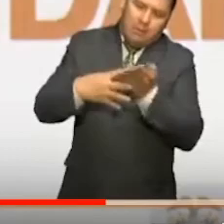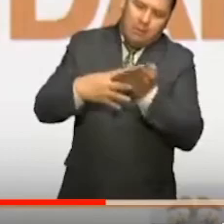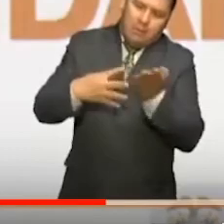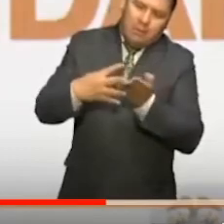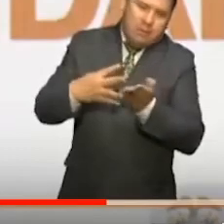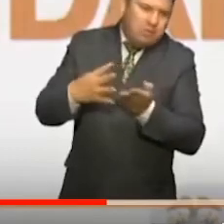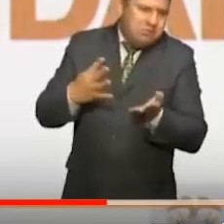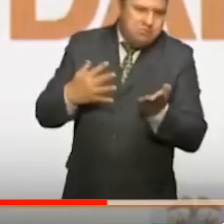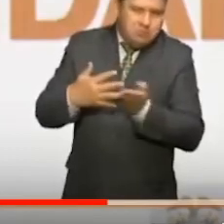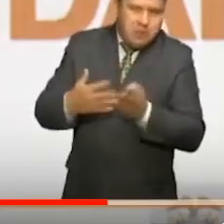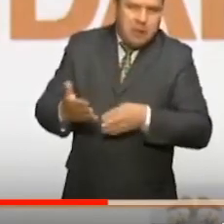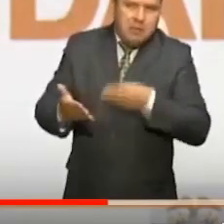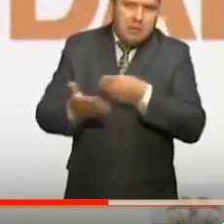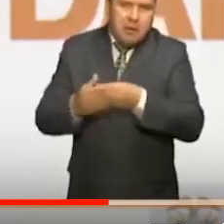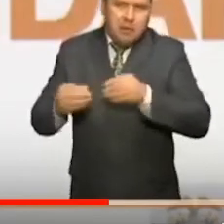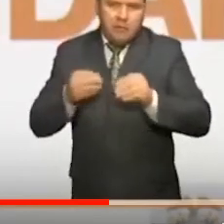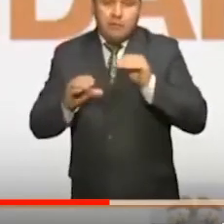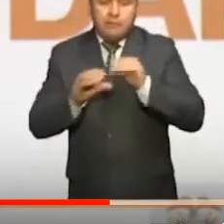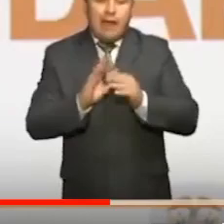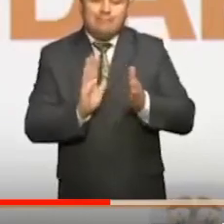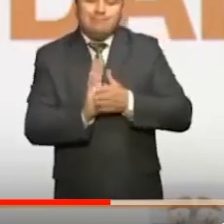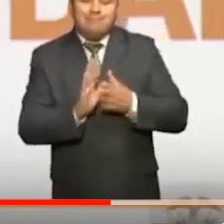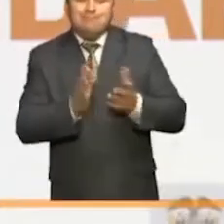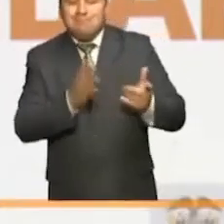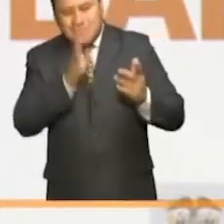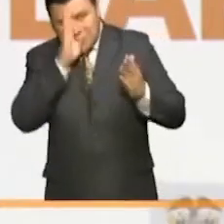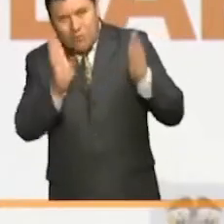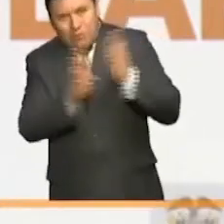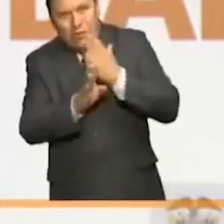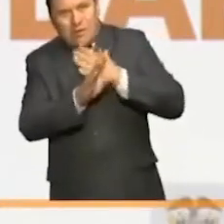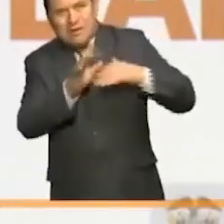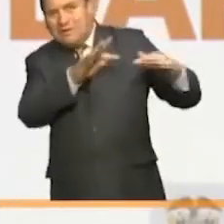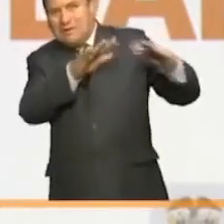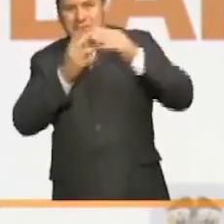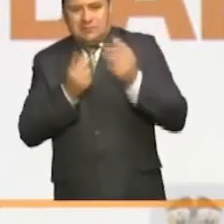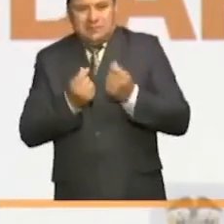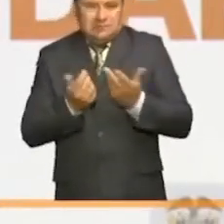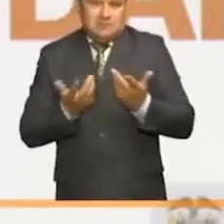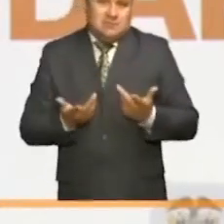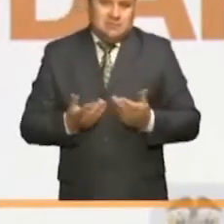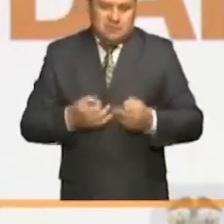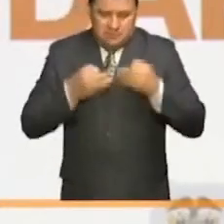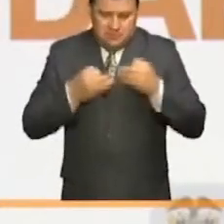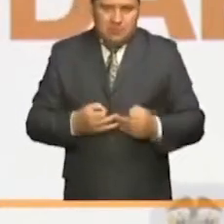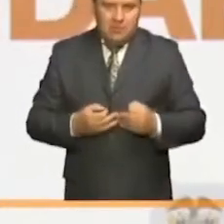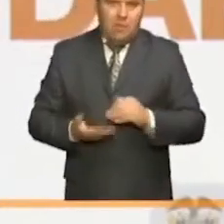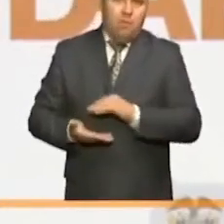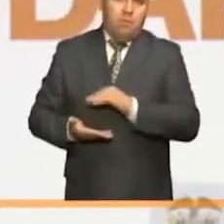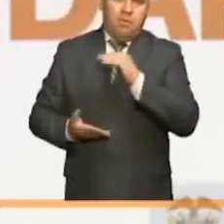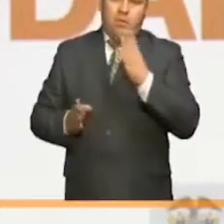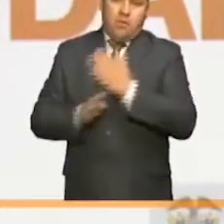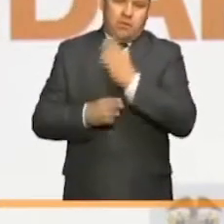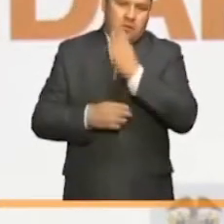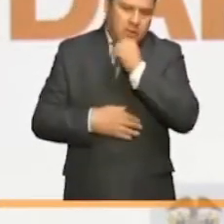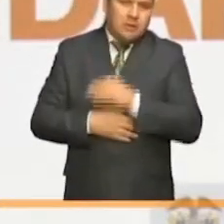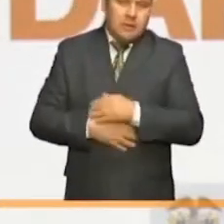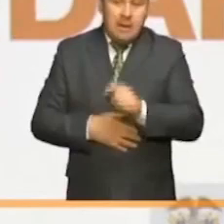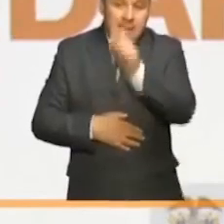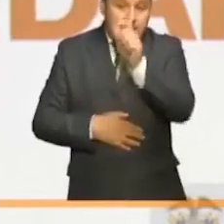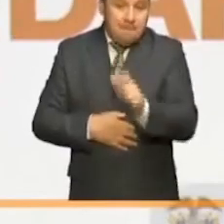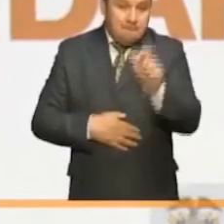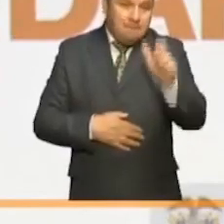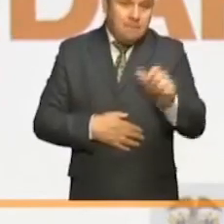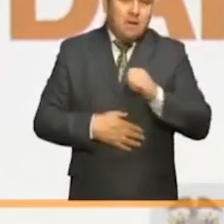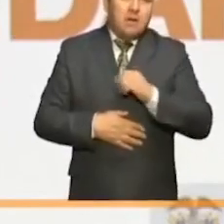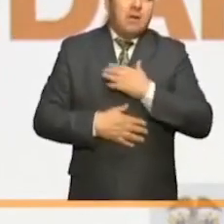total que el gobierno nacional garantiza que esos recursos están asegurados y que no va a haber ningún problema las personas